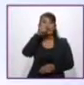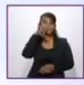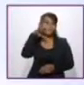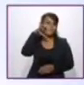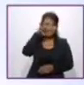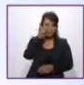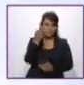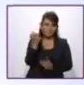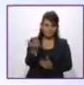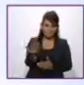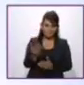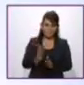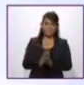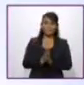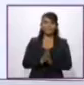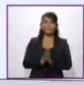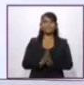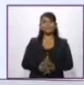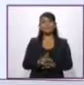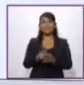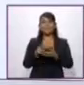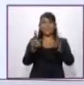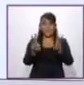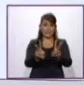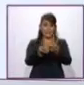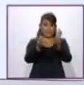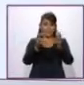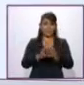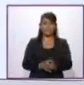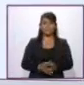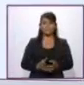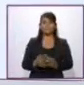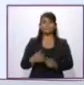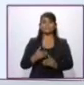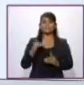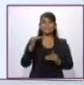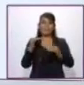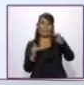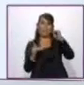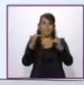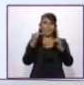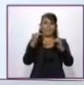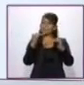Ciudadano, tiene como tema combate a la desigualdad.